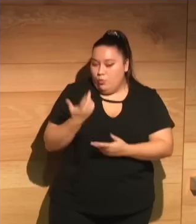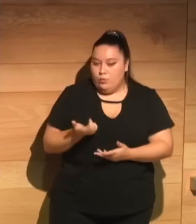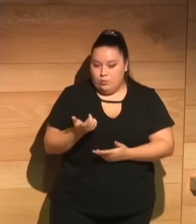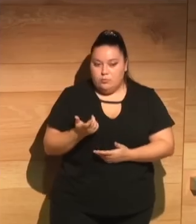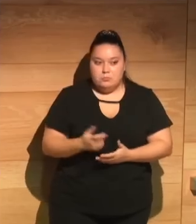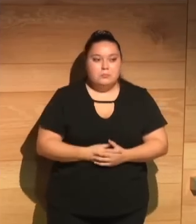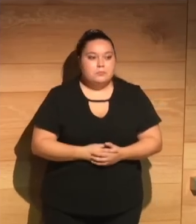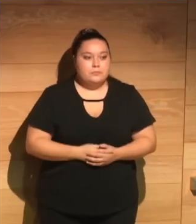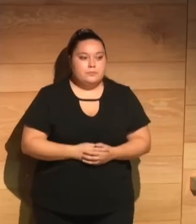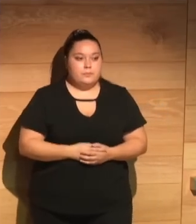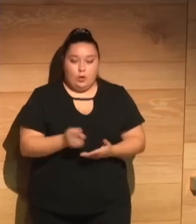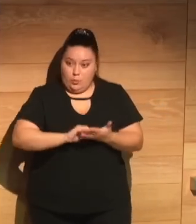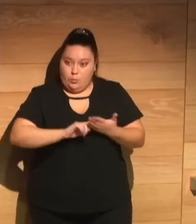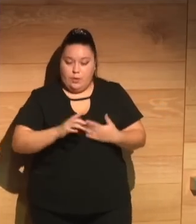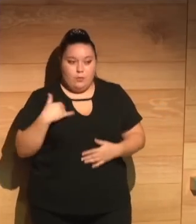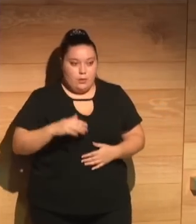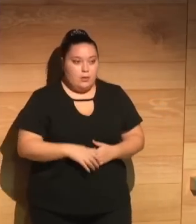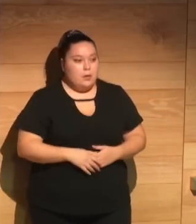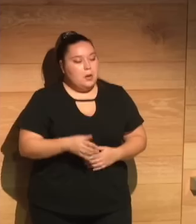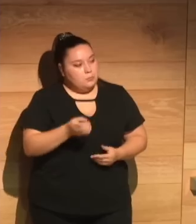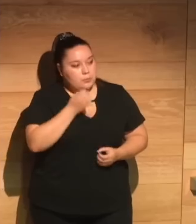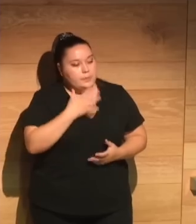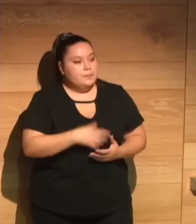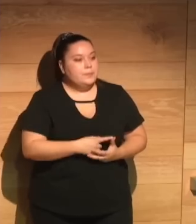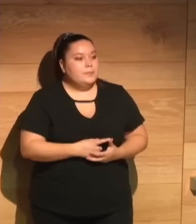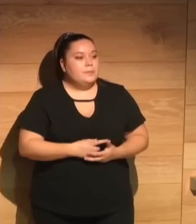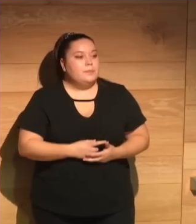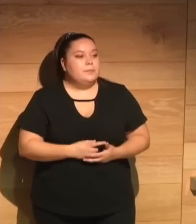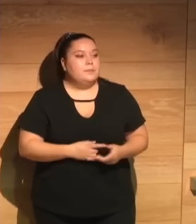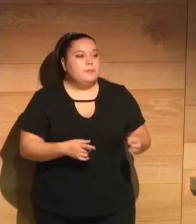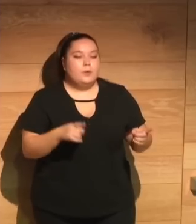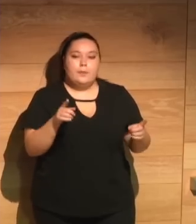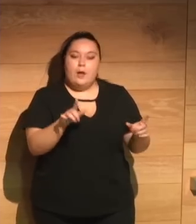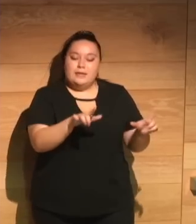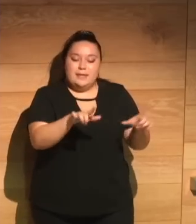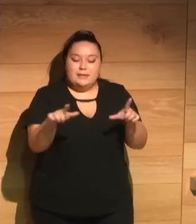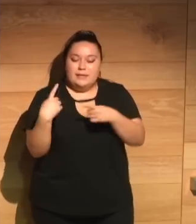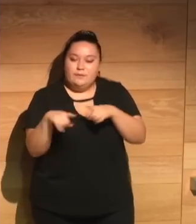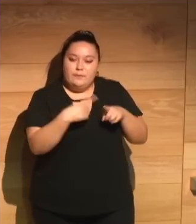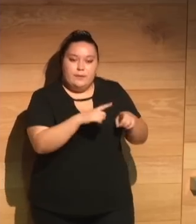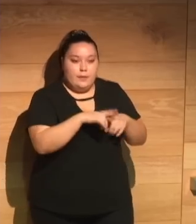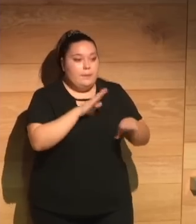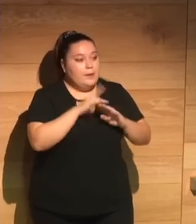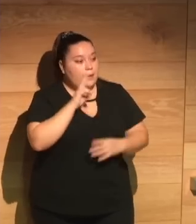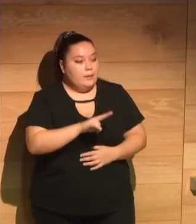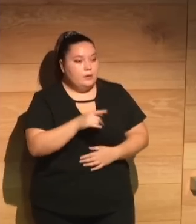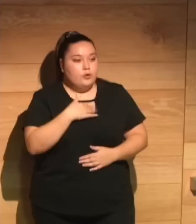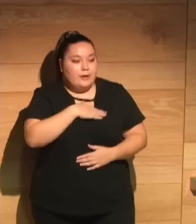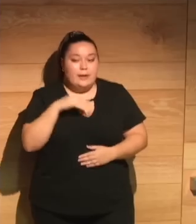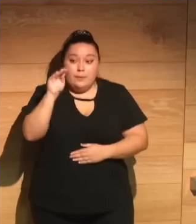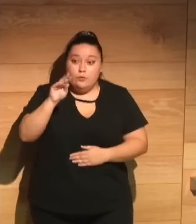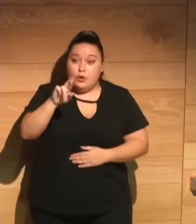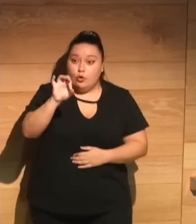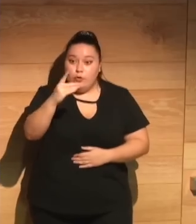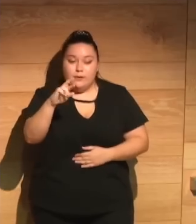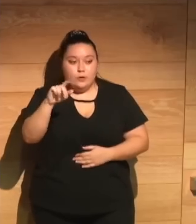apuntado, lo tengo aquí. No, pero por eso. Pero me encanta, la gente va porque echan. O sea, ¿tú crees que había multisalas que podías elegir si voy a verla? Eso le quería preguntar a